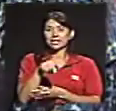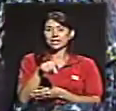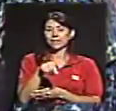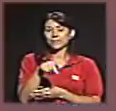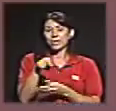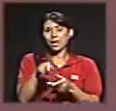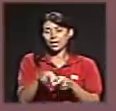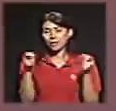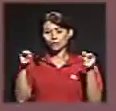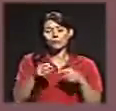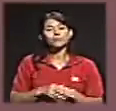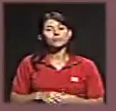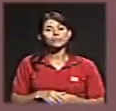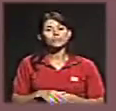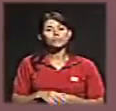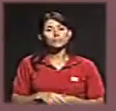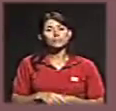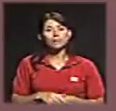en esta edición.